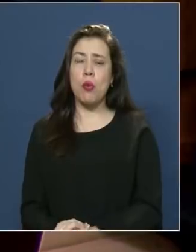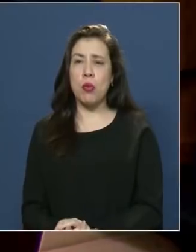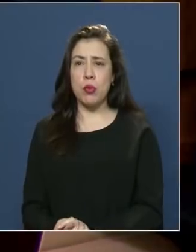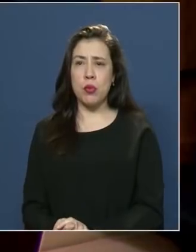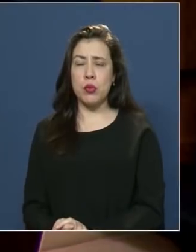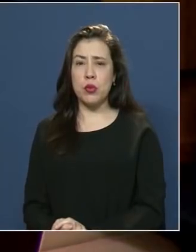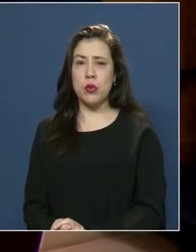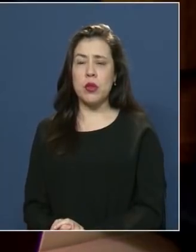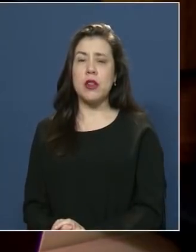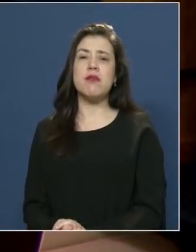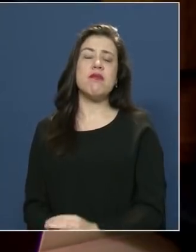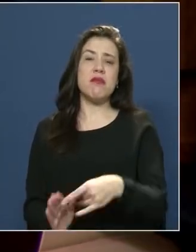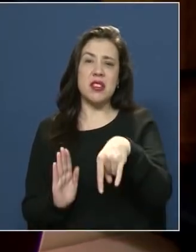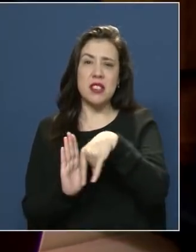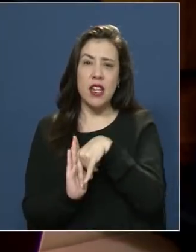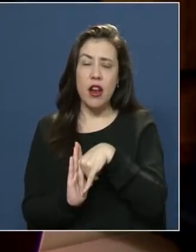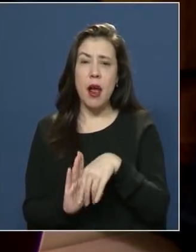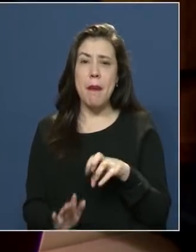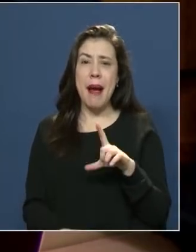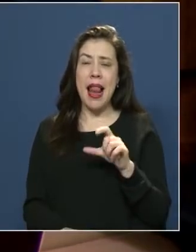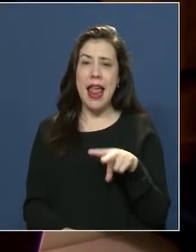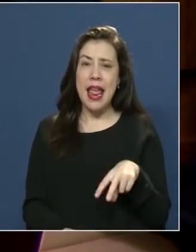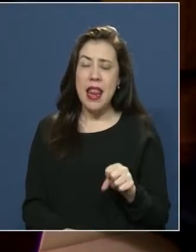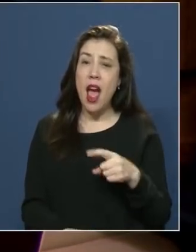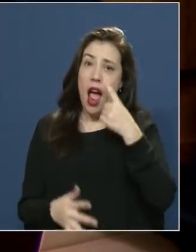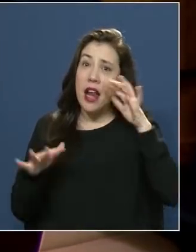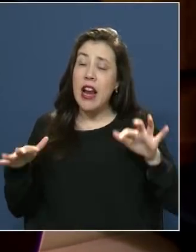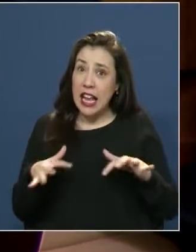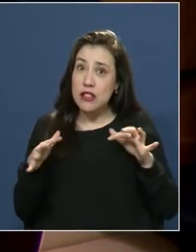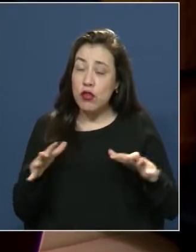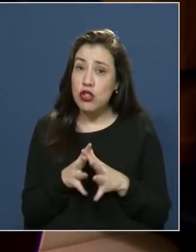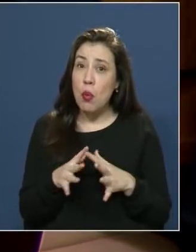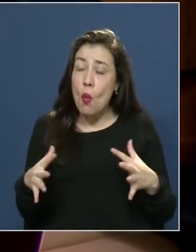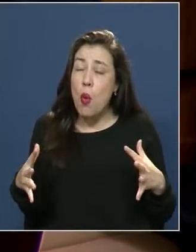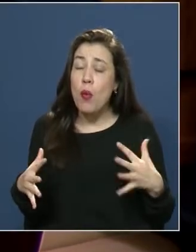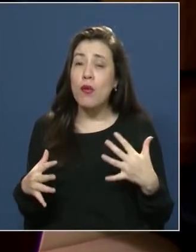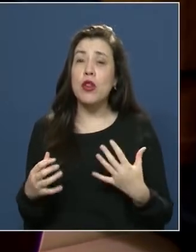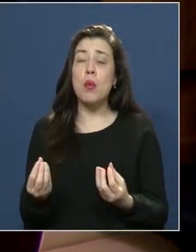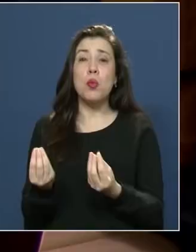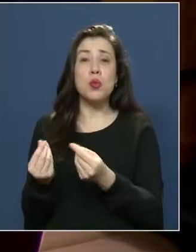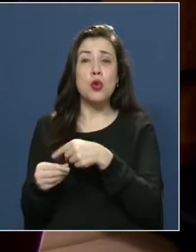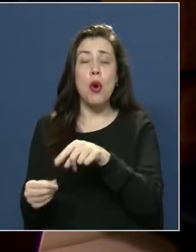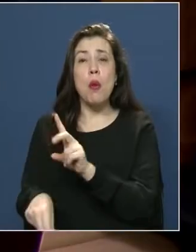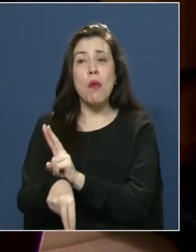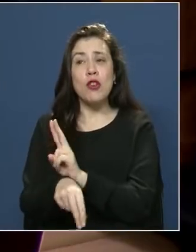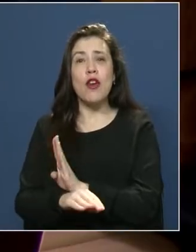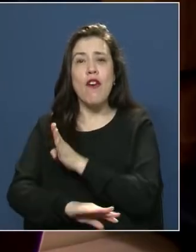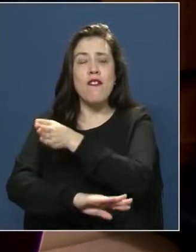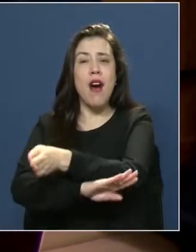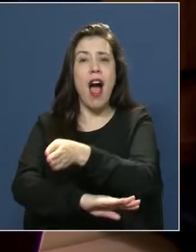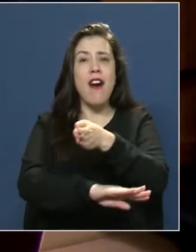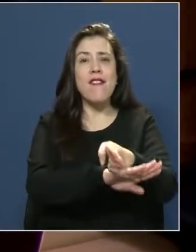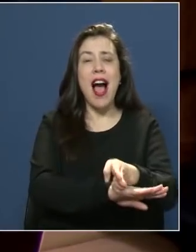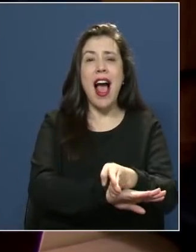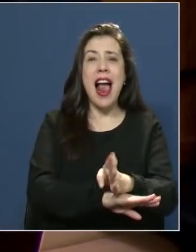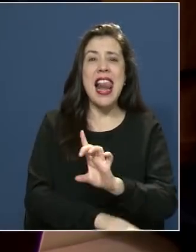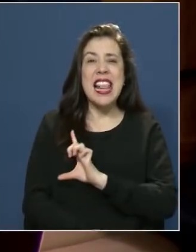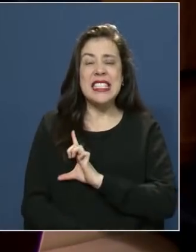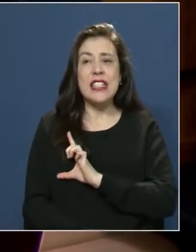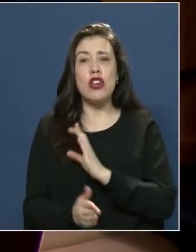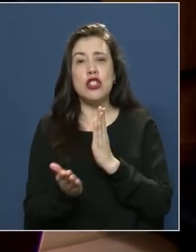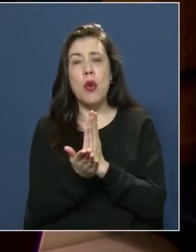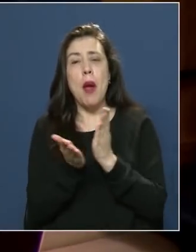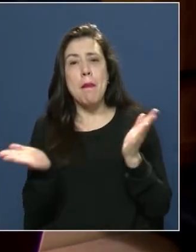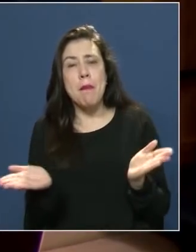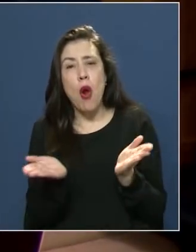región. A Chiloé, a Palena, hace un esfuerzo increíble, varios de ellos profesores que van a liceos y escuelas a promover